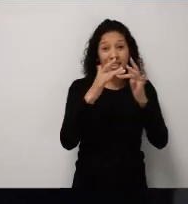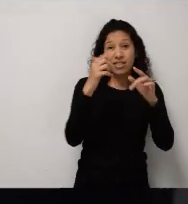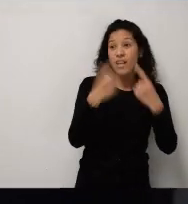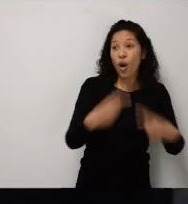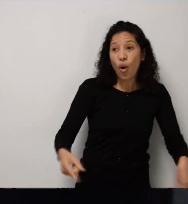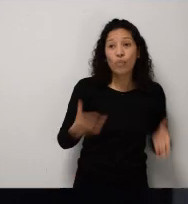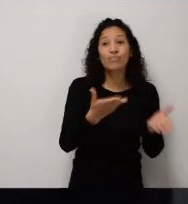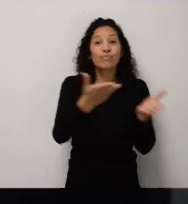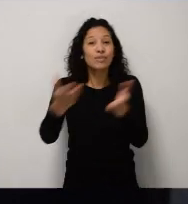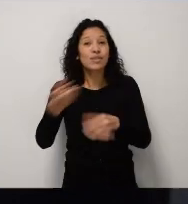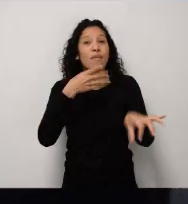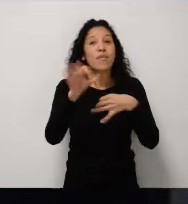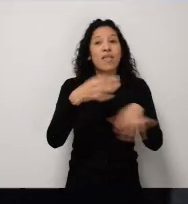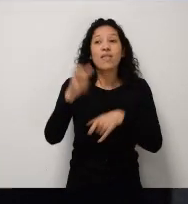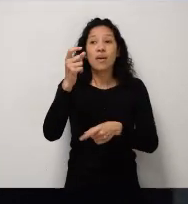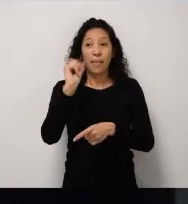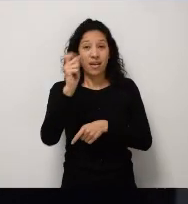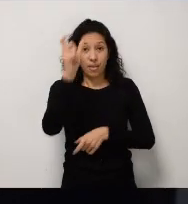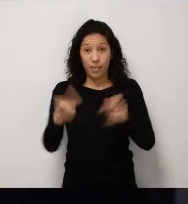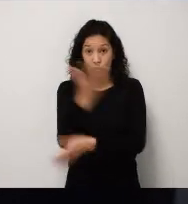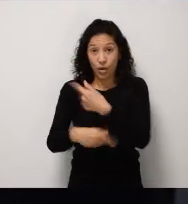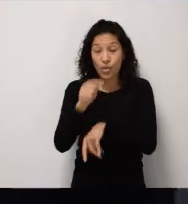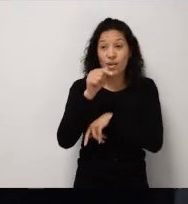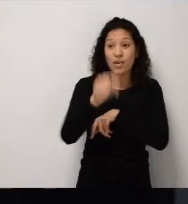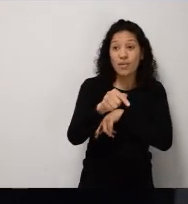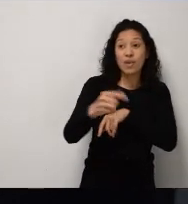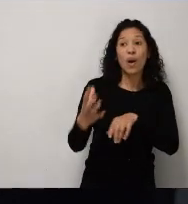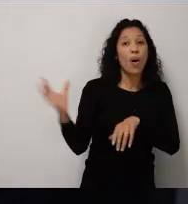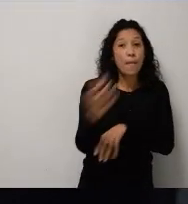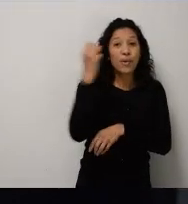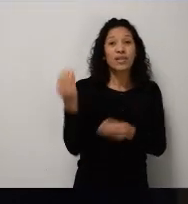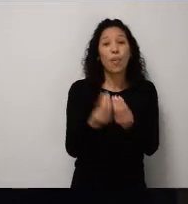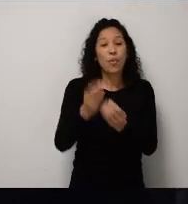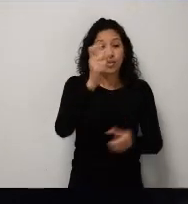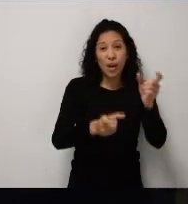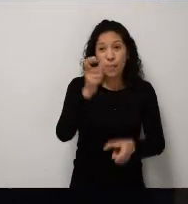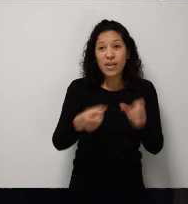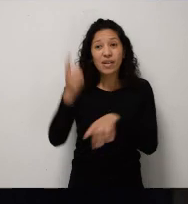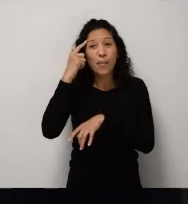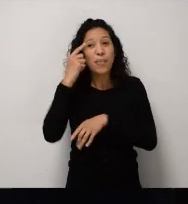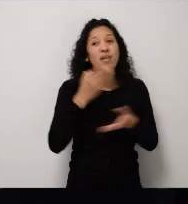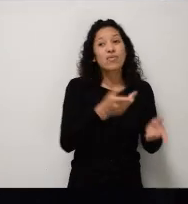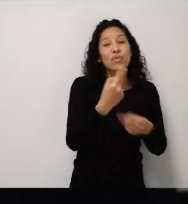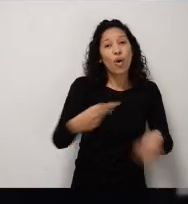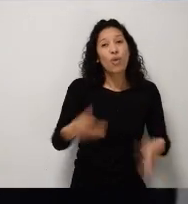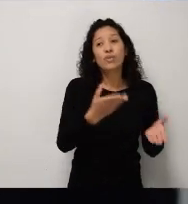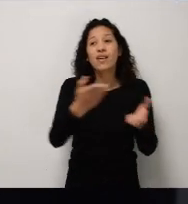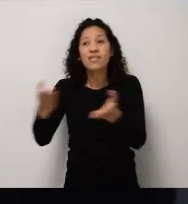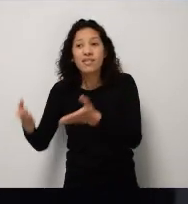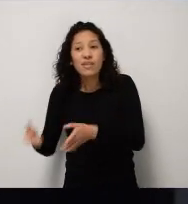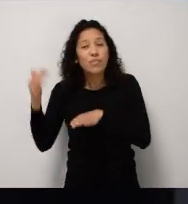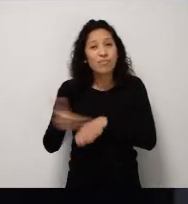y servicios pensado para las personas con discapacidad. Hay muchísimas oportunidades, hay mucha gente que está desarrollando productos y servicios